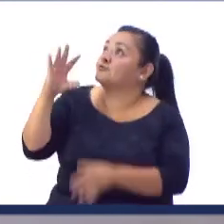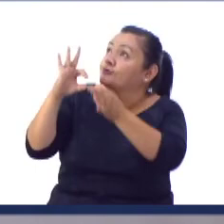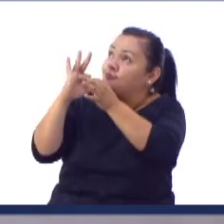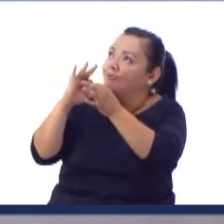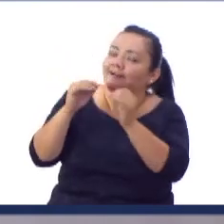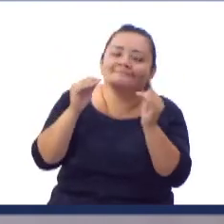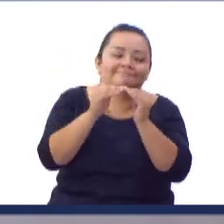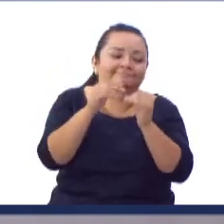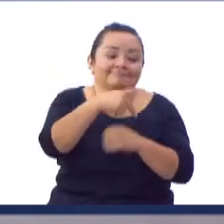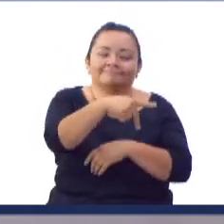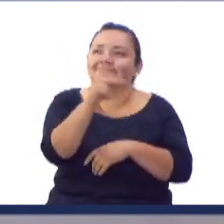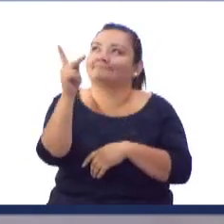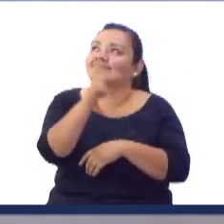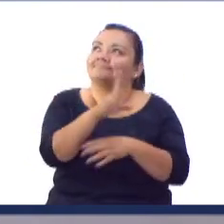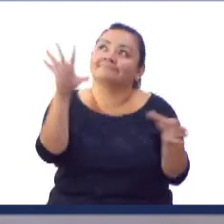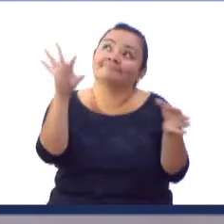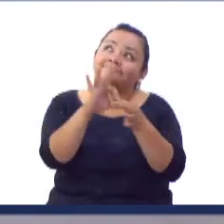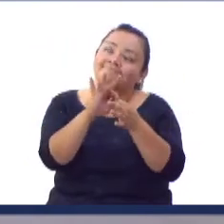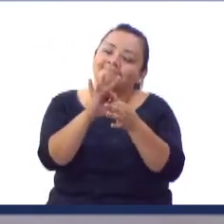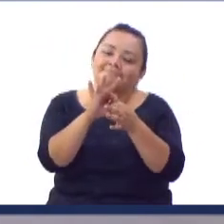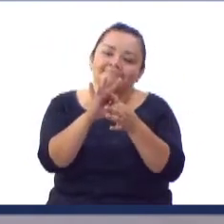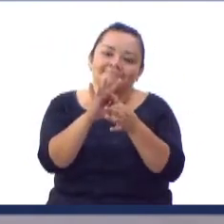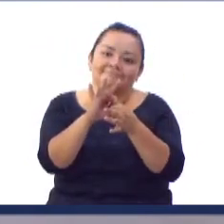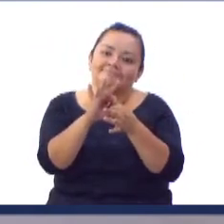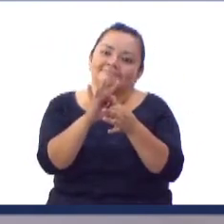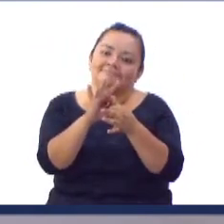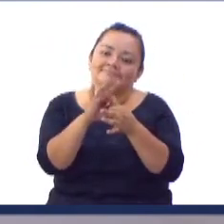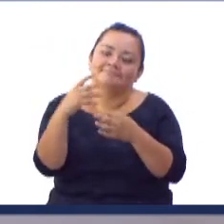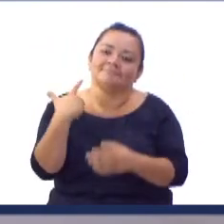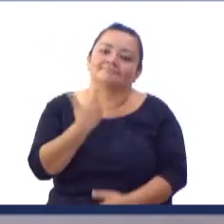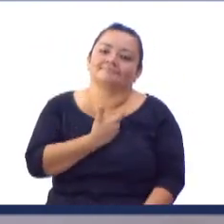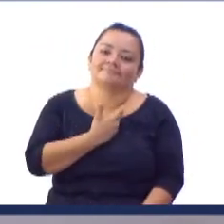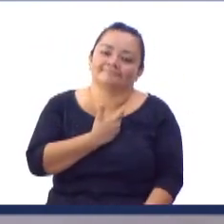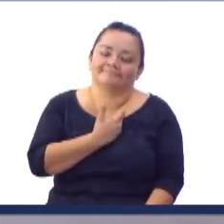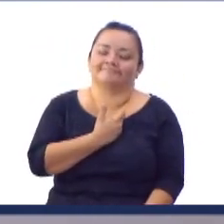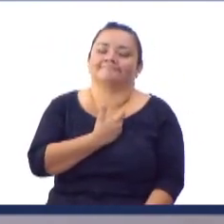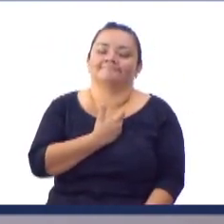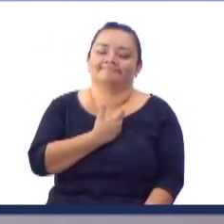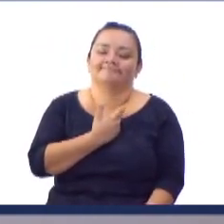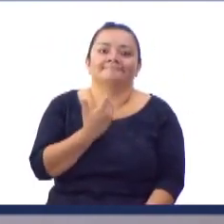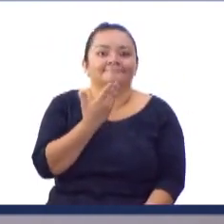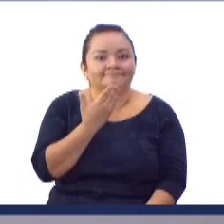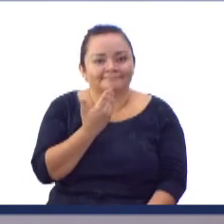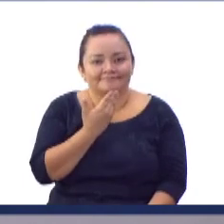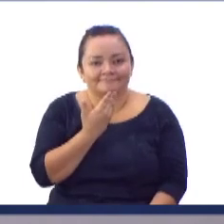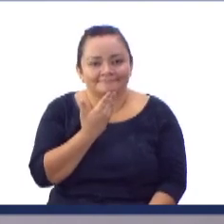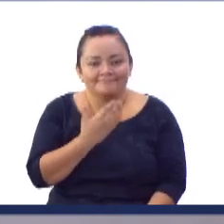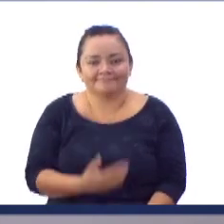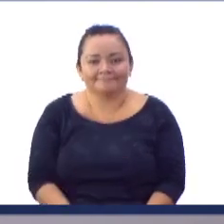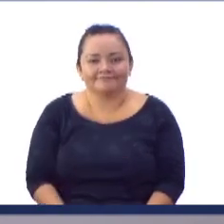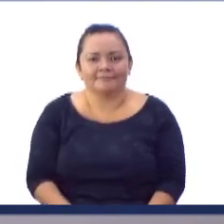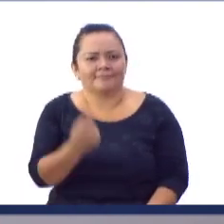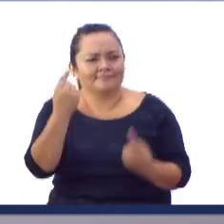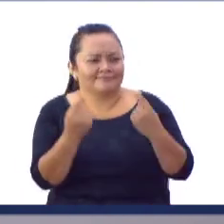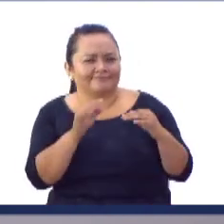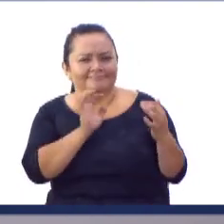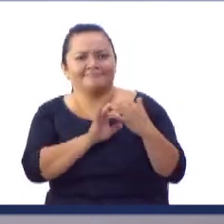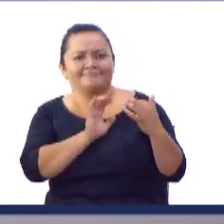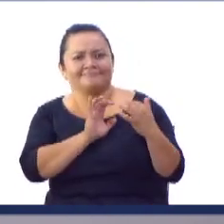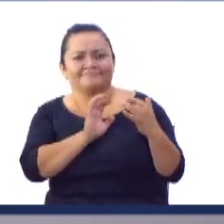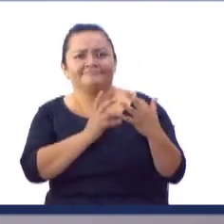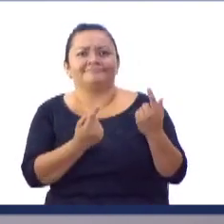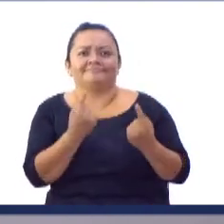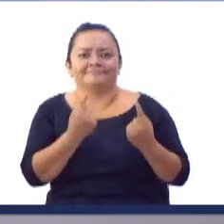testimonio el pib padre yo somos uno y nosotros qué onda cuál es el proyecto que nos